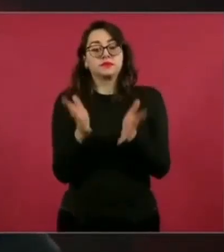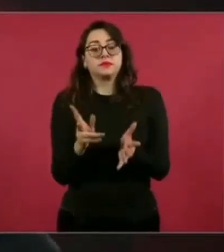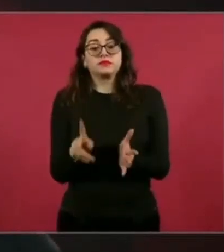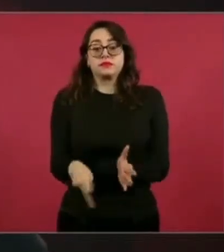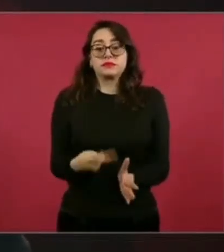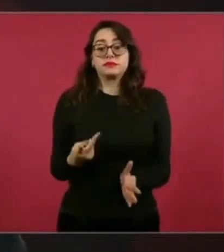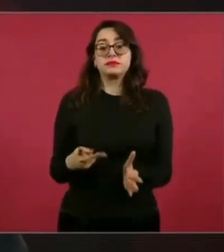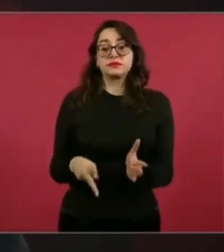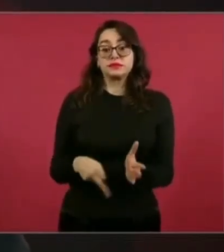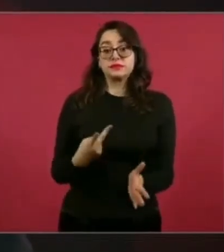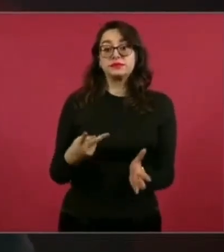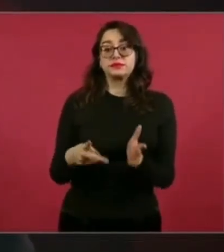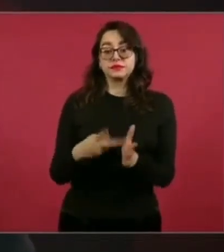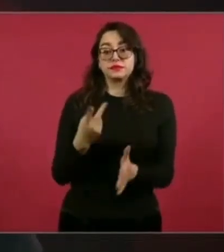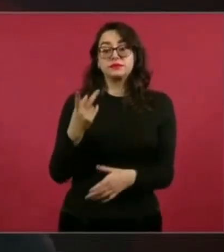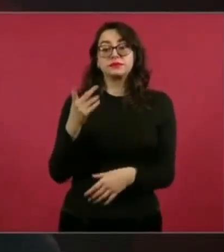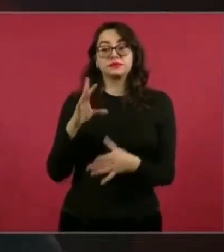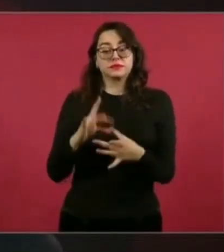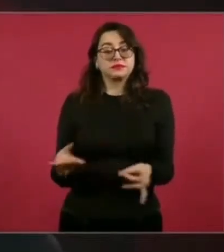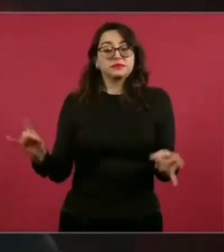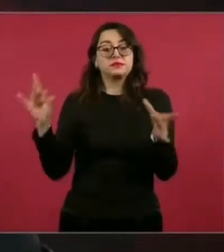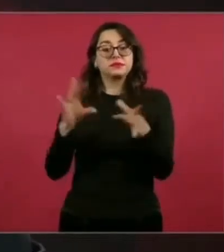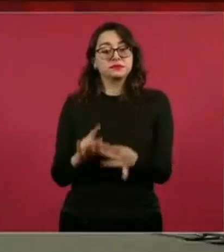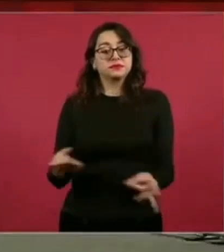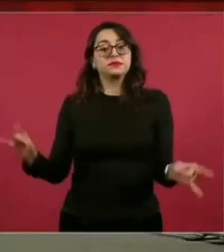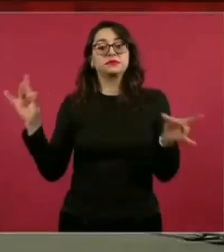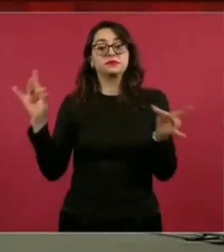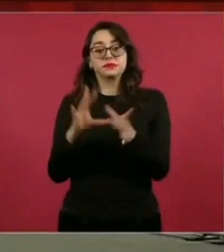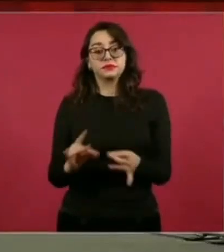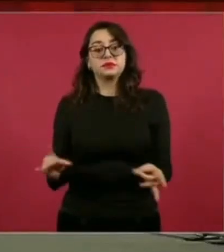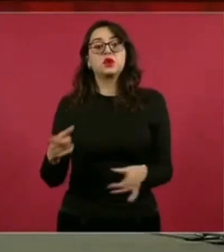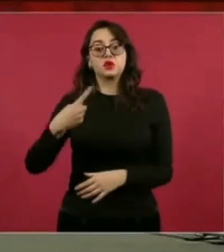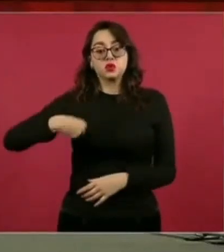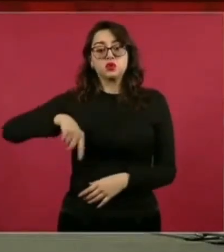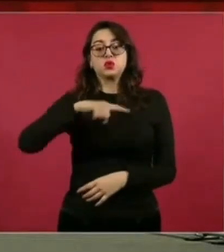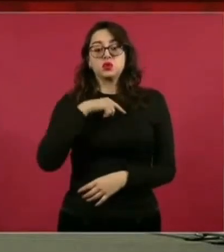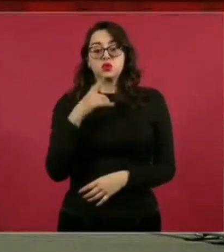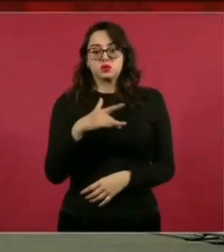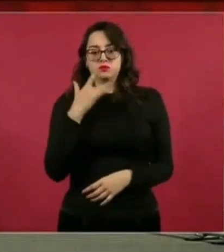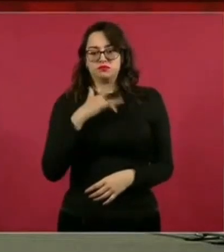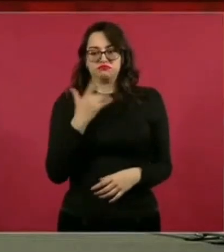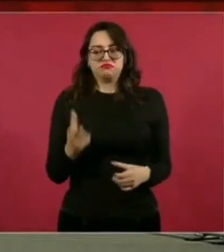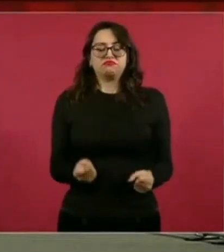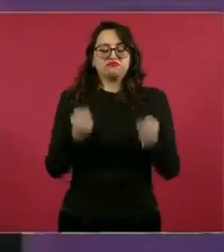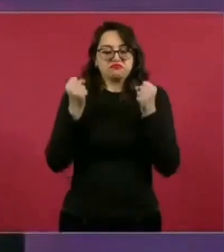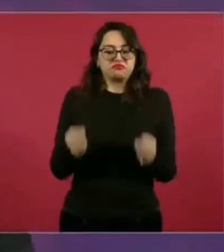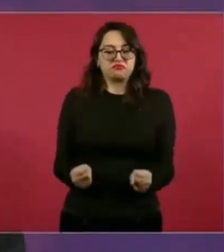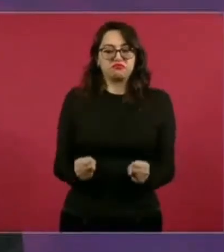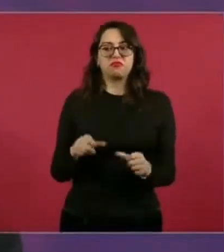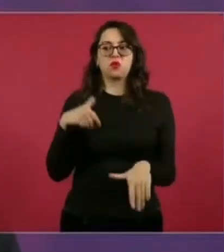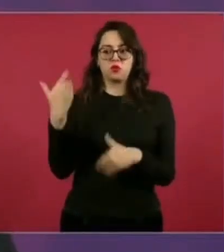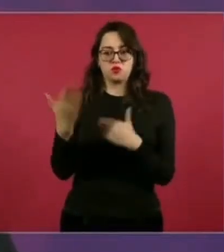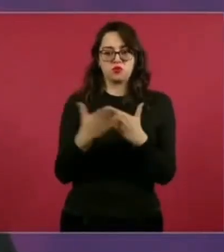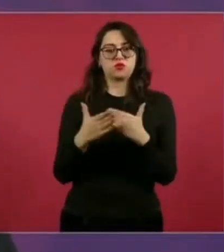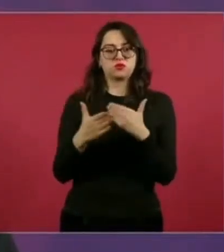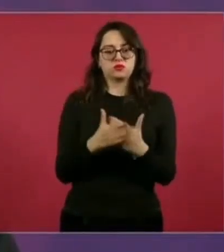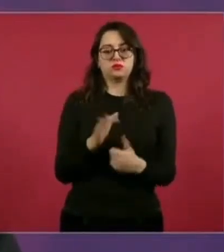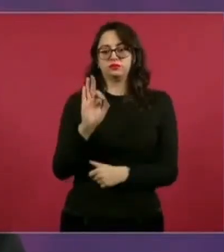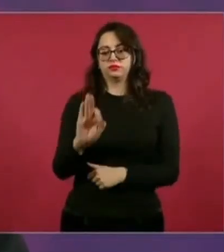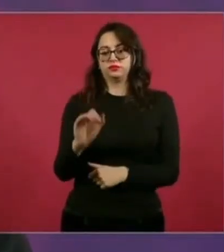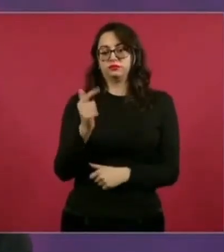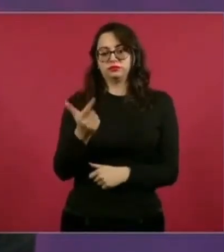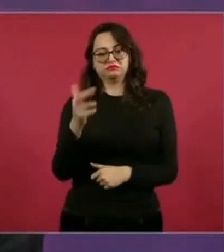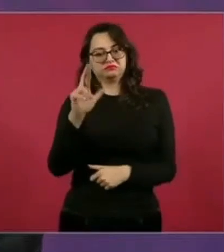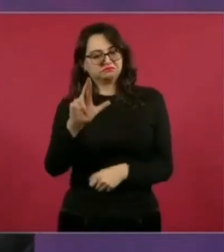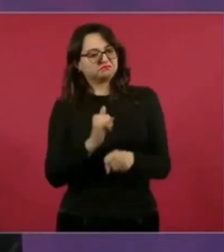de esta base de datos. Estamos seguros que la Fiscalía General de la República, en atención a lo que ha señalado la